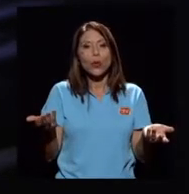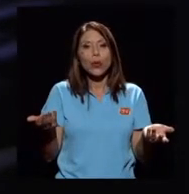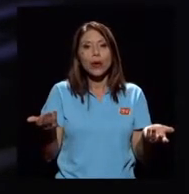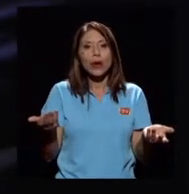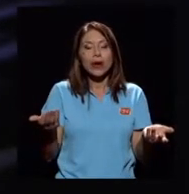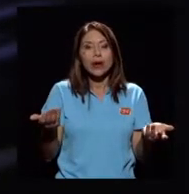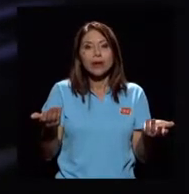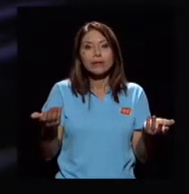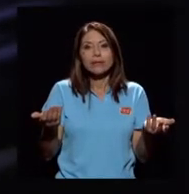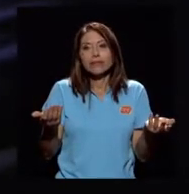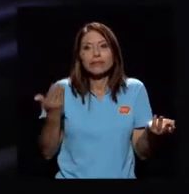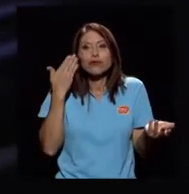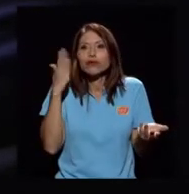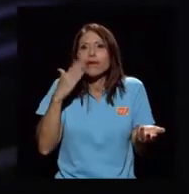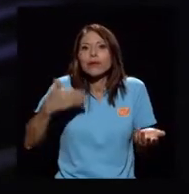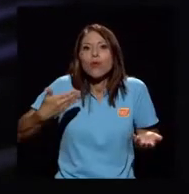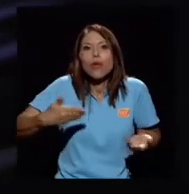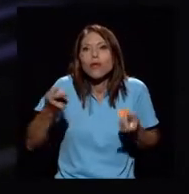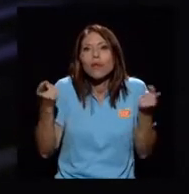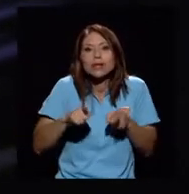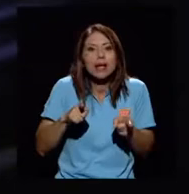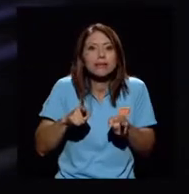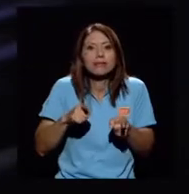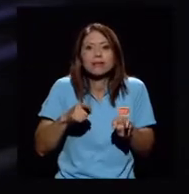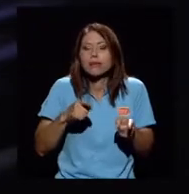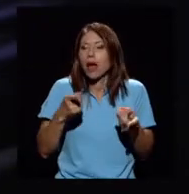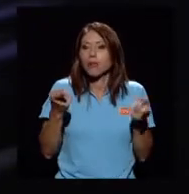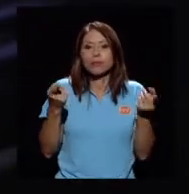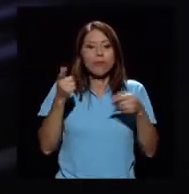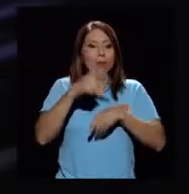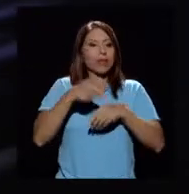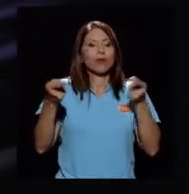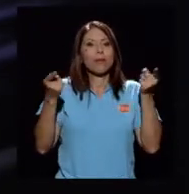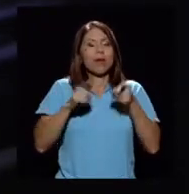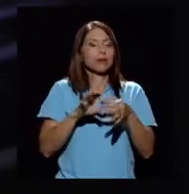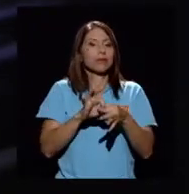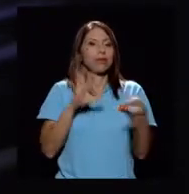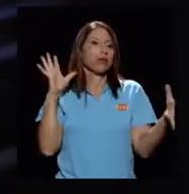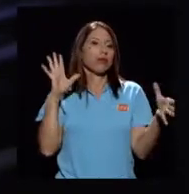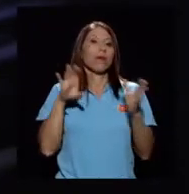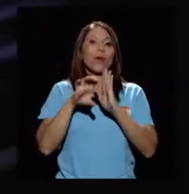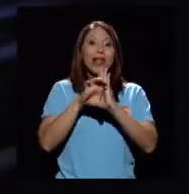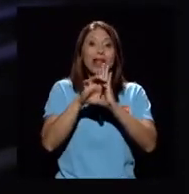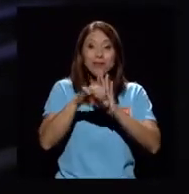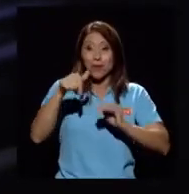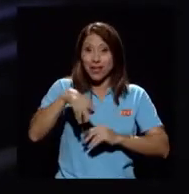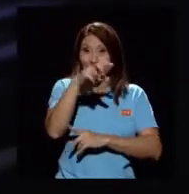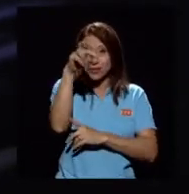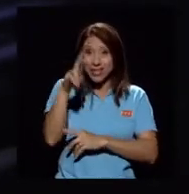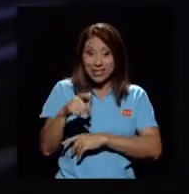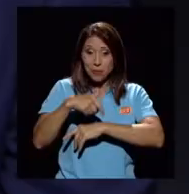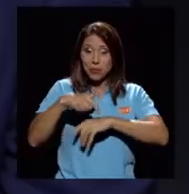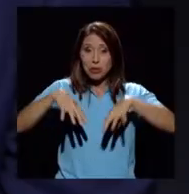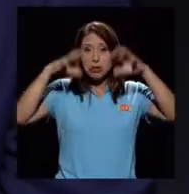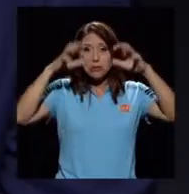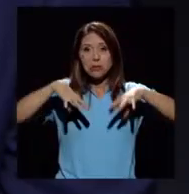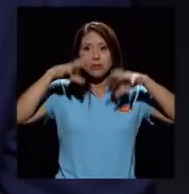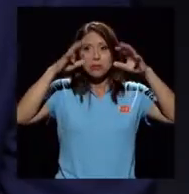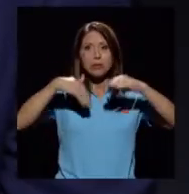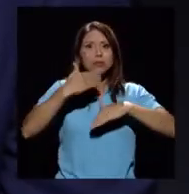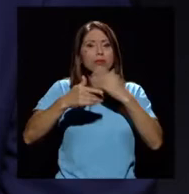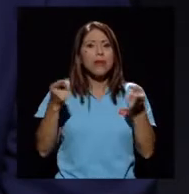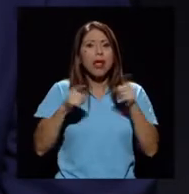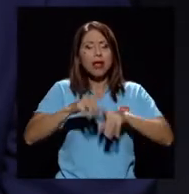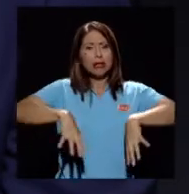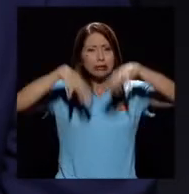viene cuando viene, como las lluvias que hay en Costa Rica en los inviernos, cuando empieza a llover